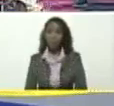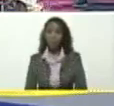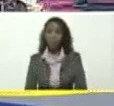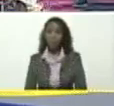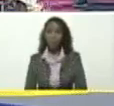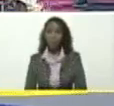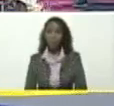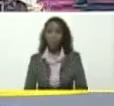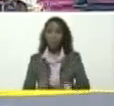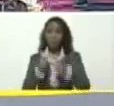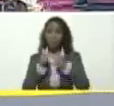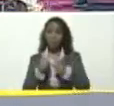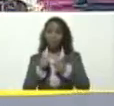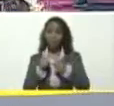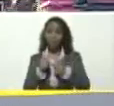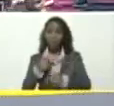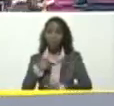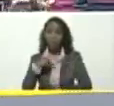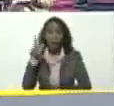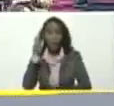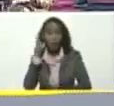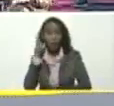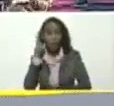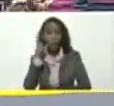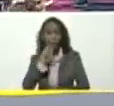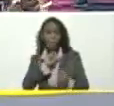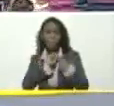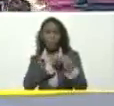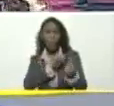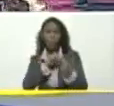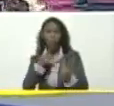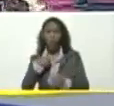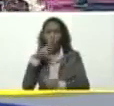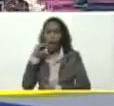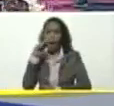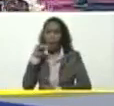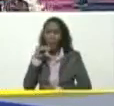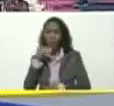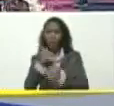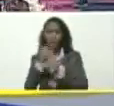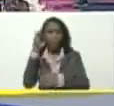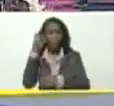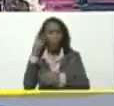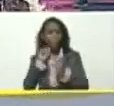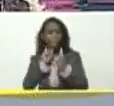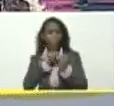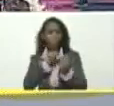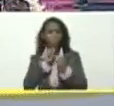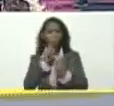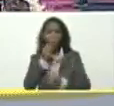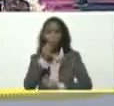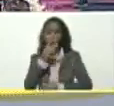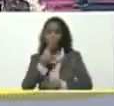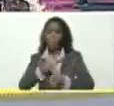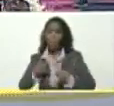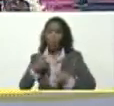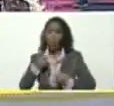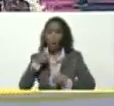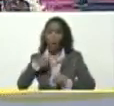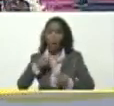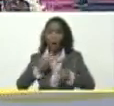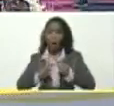Buena parte, escucho un feedback cuando yo hablo. Bueno, pero aquí tengo